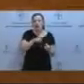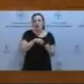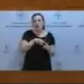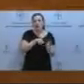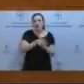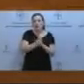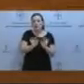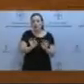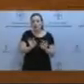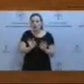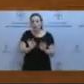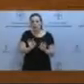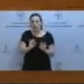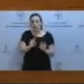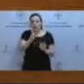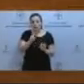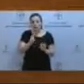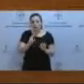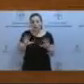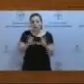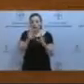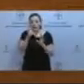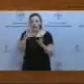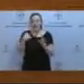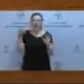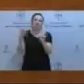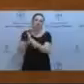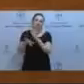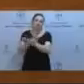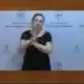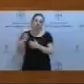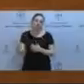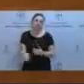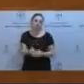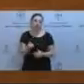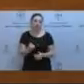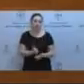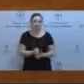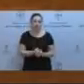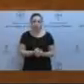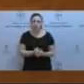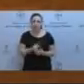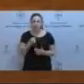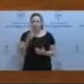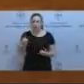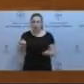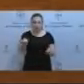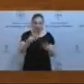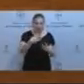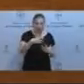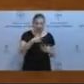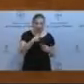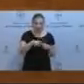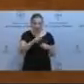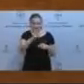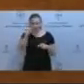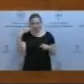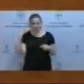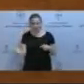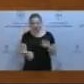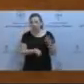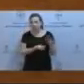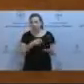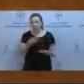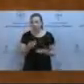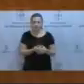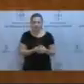en la hoja, el tercero 10 y ahora tienen una enciclopedia de explicaciones. Nos cuentan a qué hora se levantaron, nos cuentan que han pesado las semillas, nos cuentan...